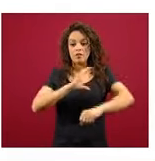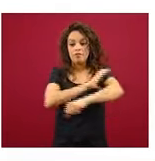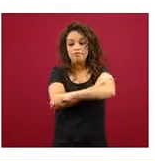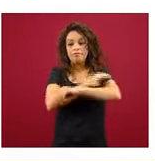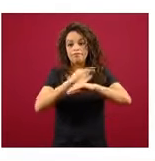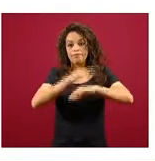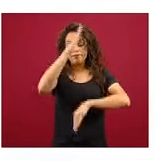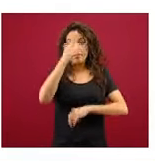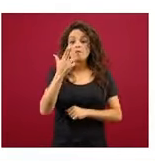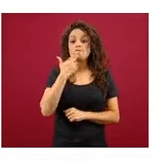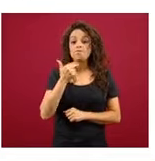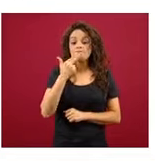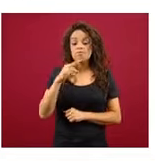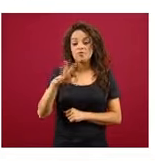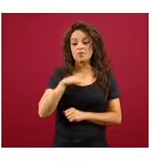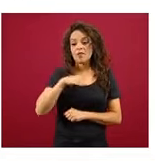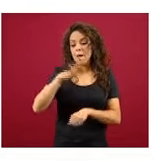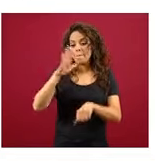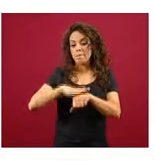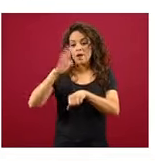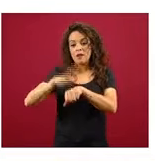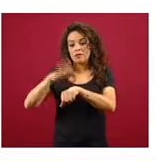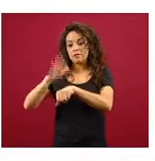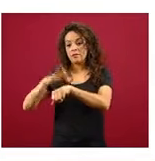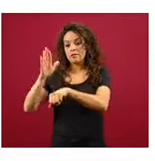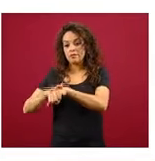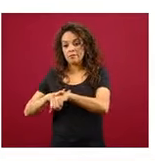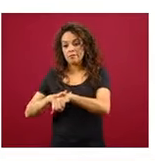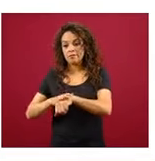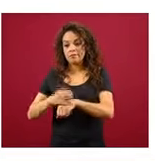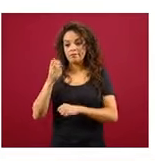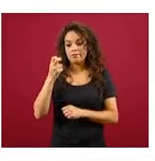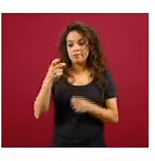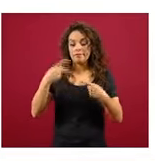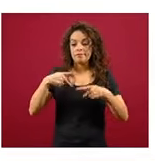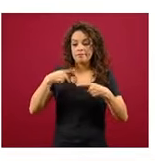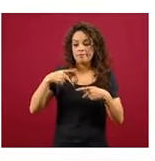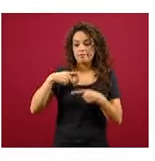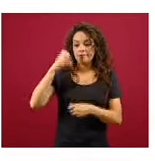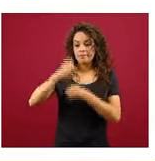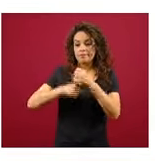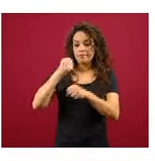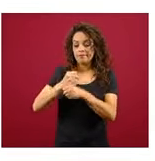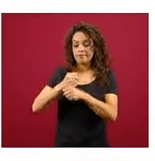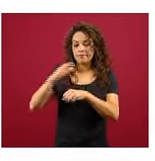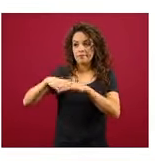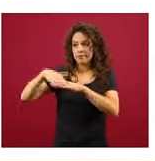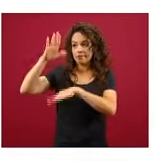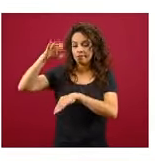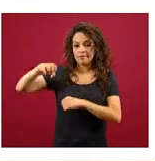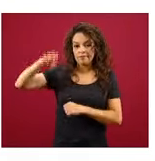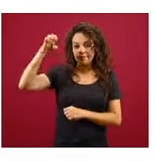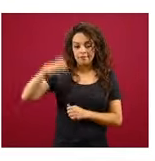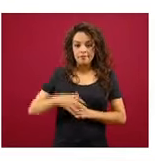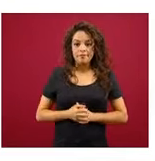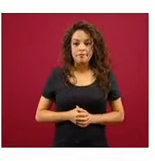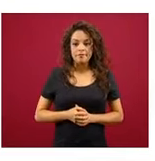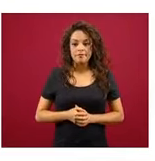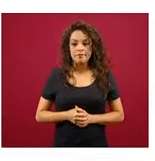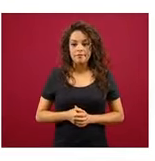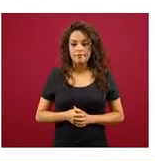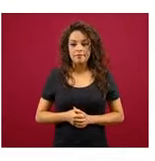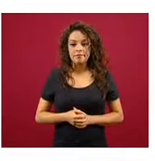mayor frecuencia de presentación en los mayores de 60 años. No así la